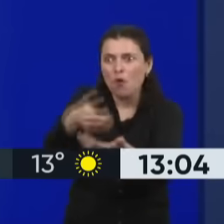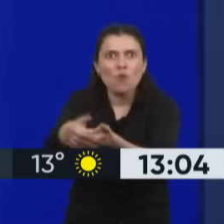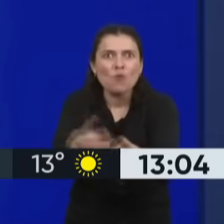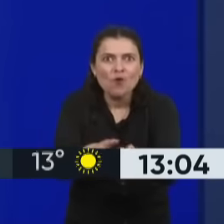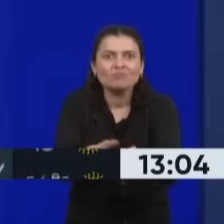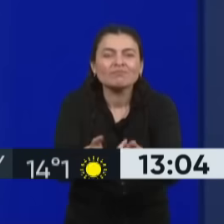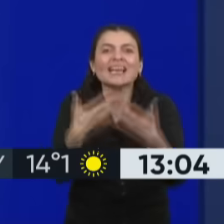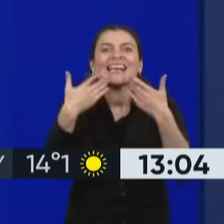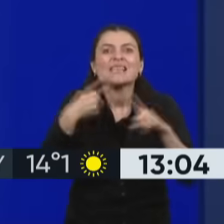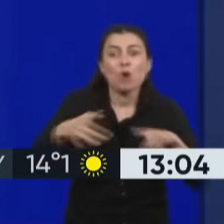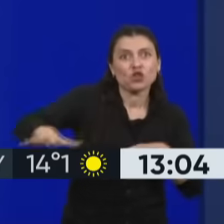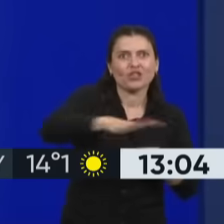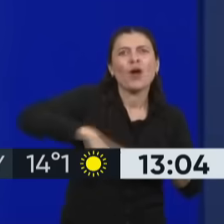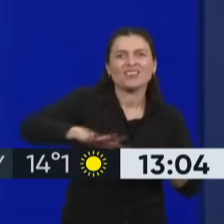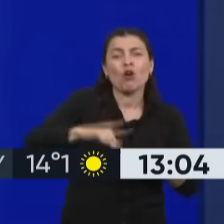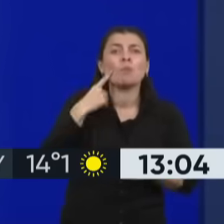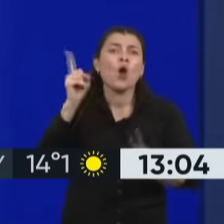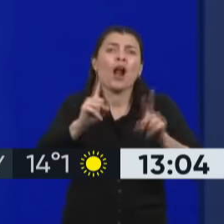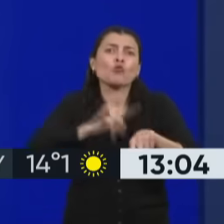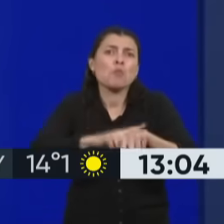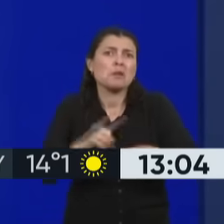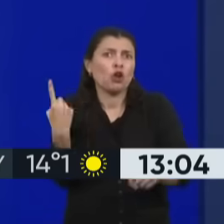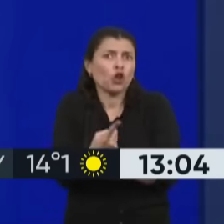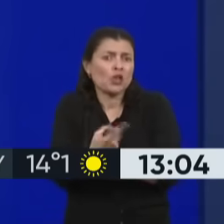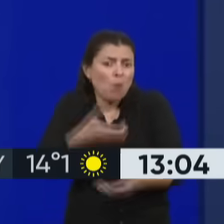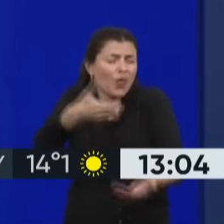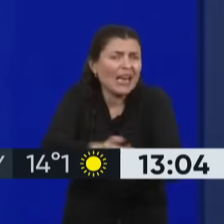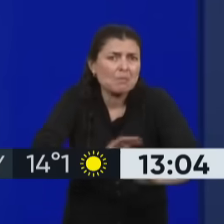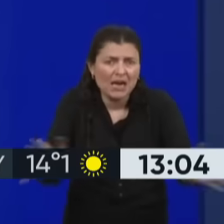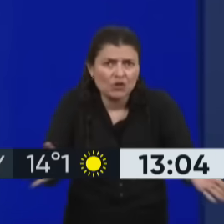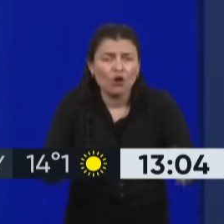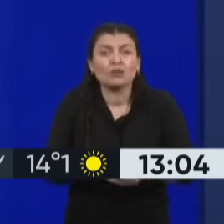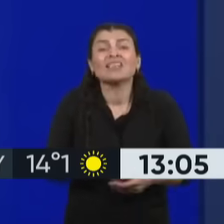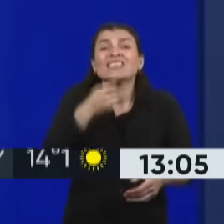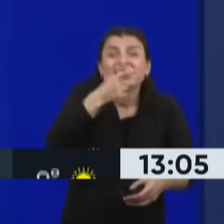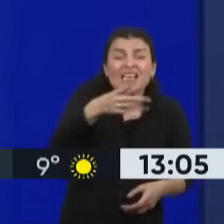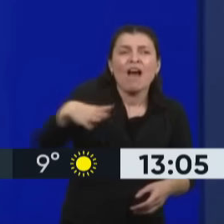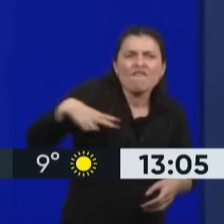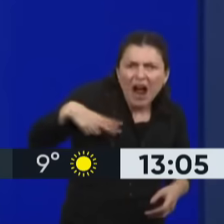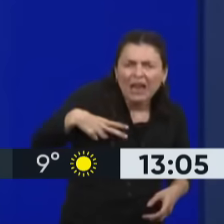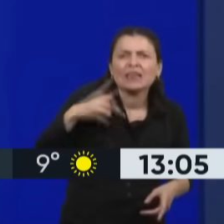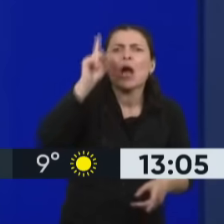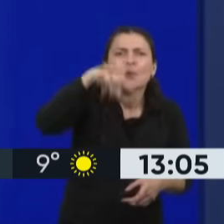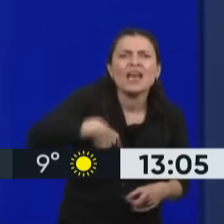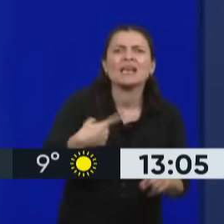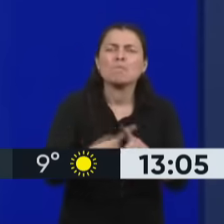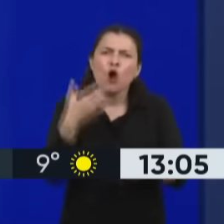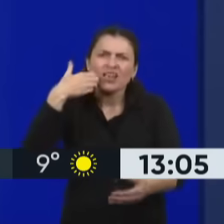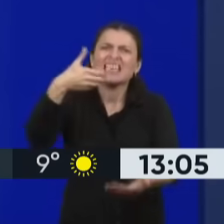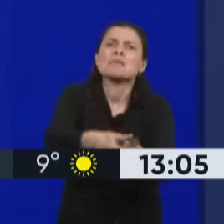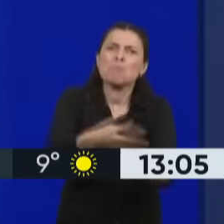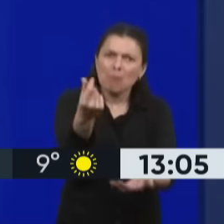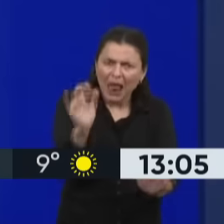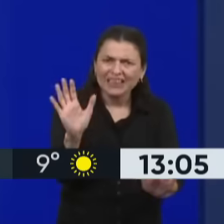realizar. Por lo tanto, si el déficit de cuenta corriente es generado por inversión, no es un